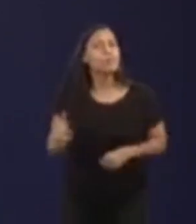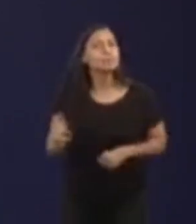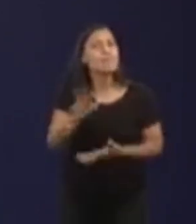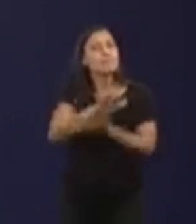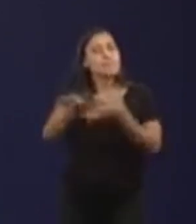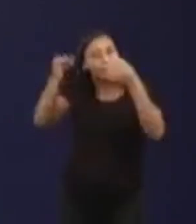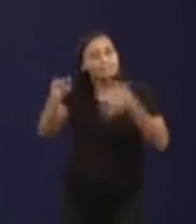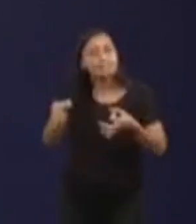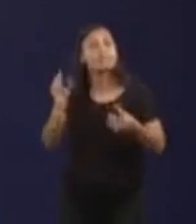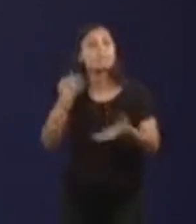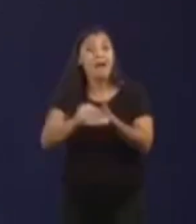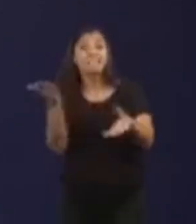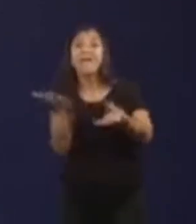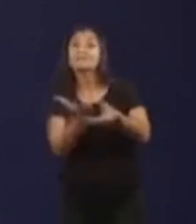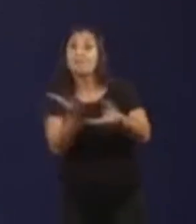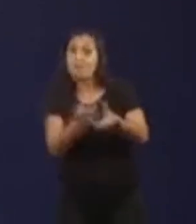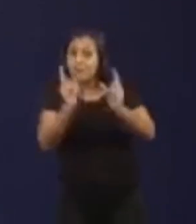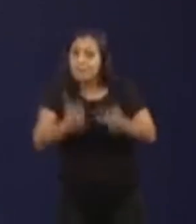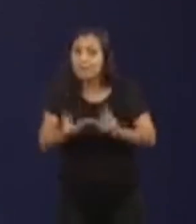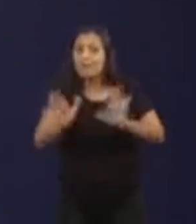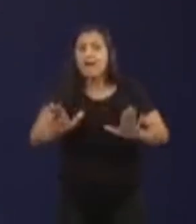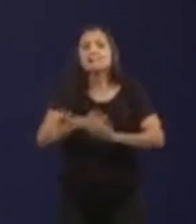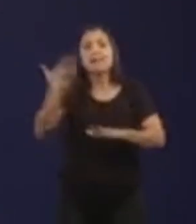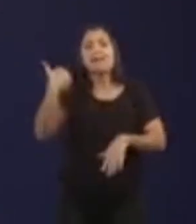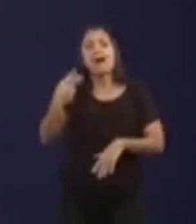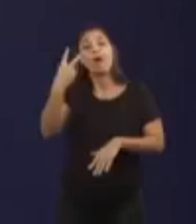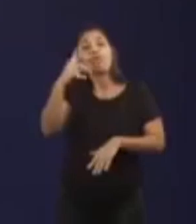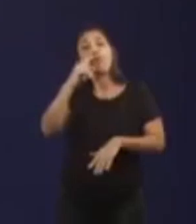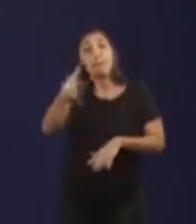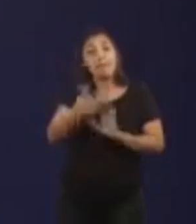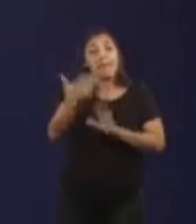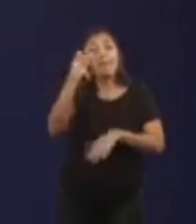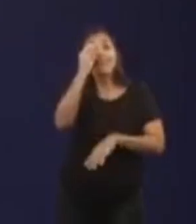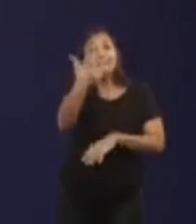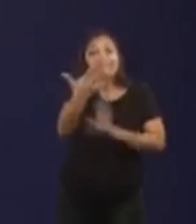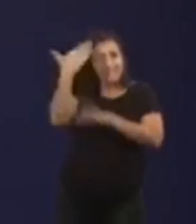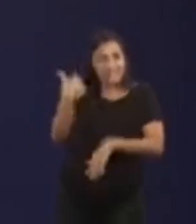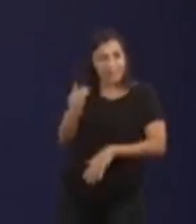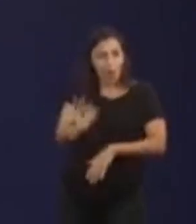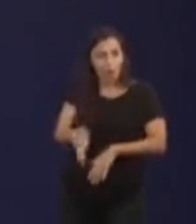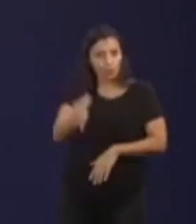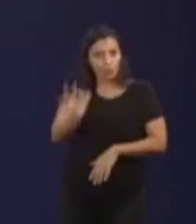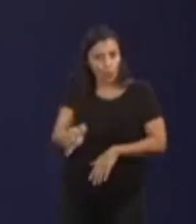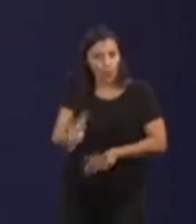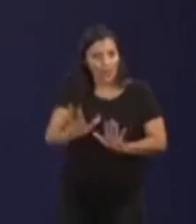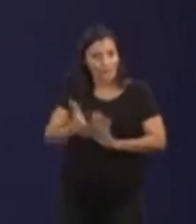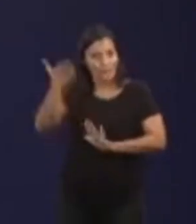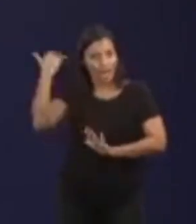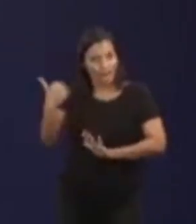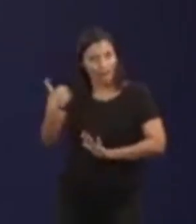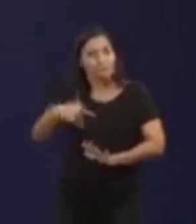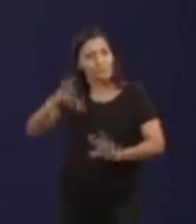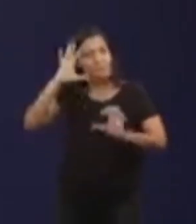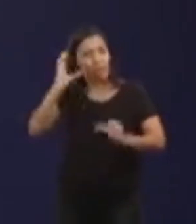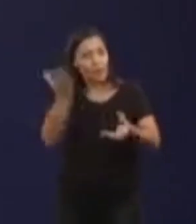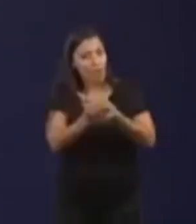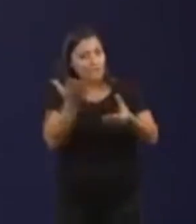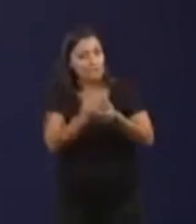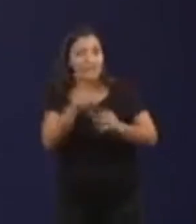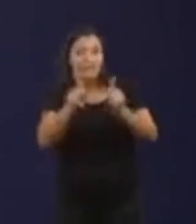expedientes que databan de El 2023 de octubre del 2023 que son los que recuerdo ahora los más